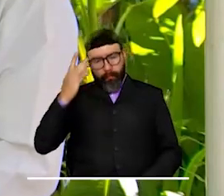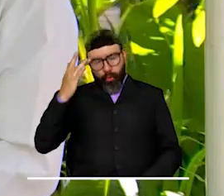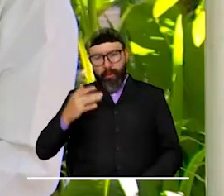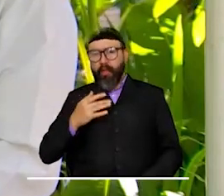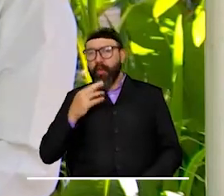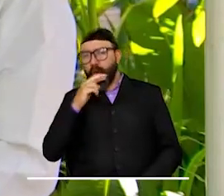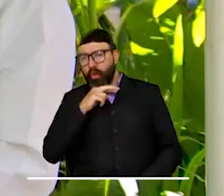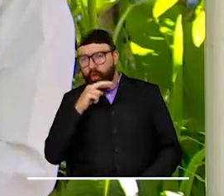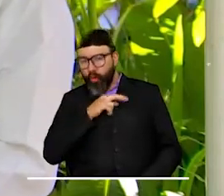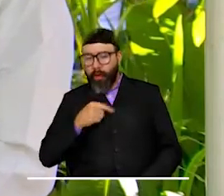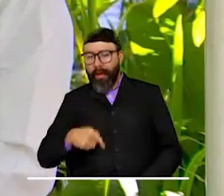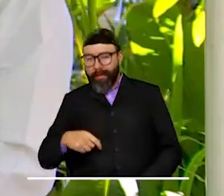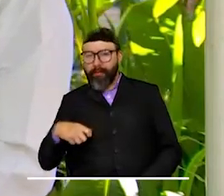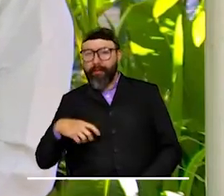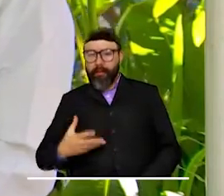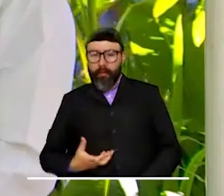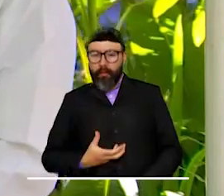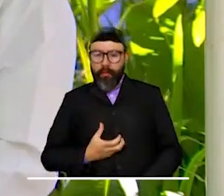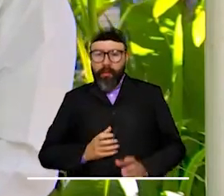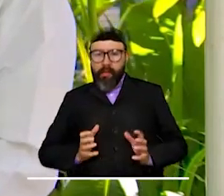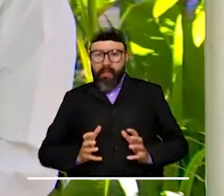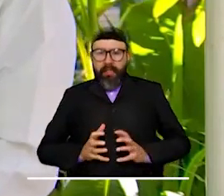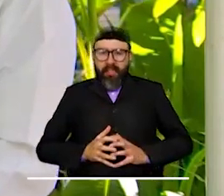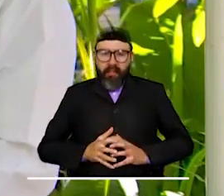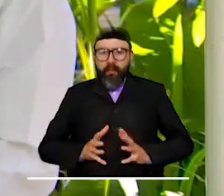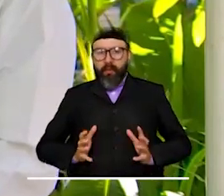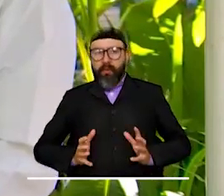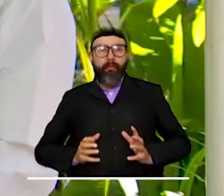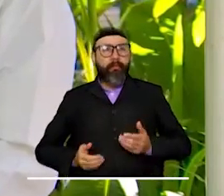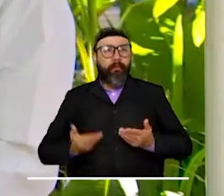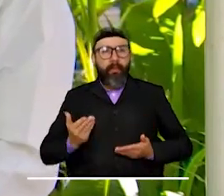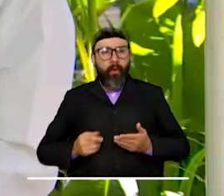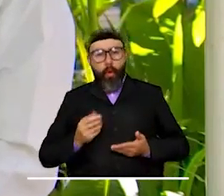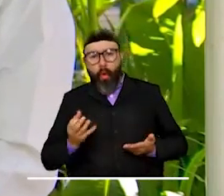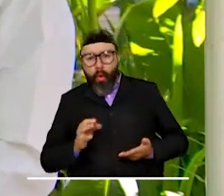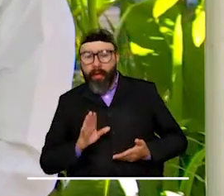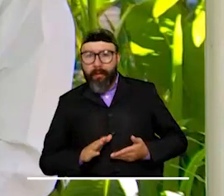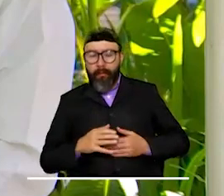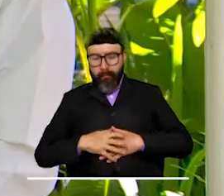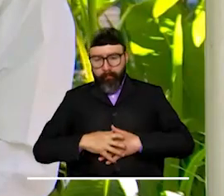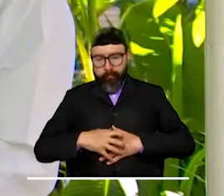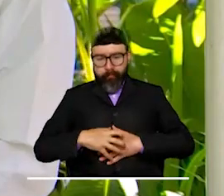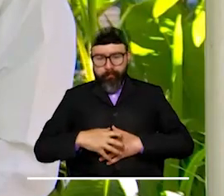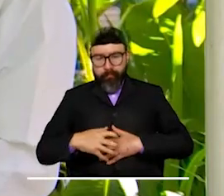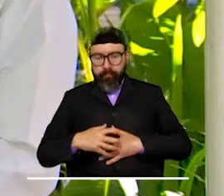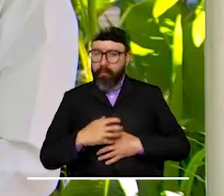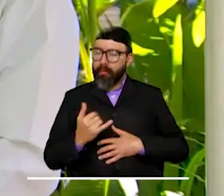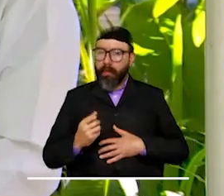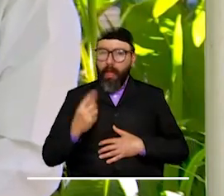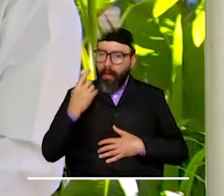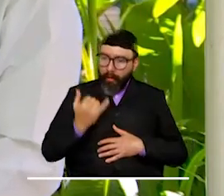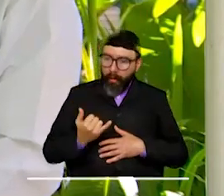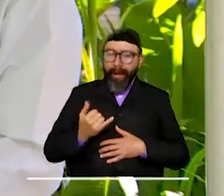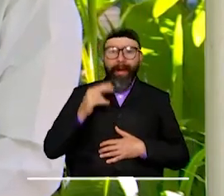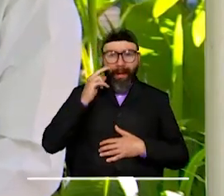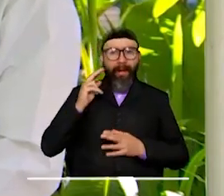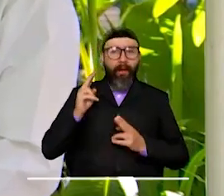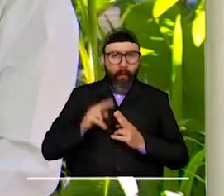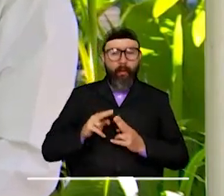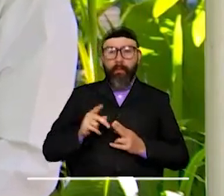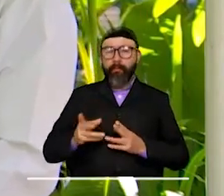una gastritis, si es atrófica, si es aguda o que está creciendo una masa, un pólipo y demás. Nosotros siempre